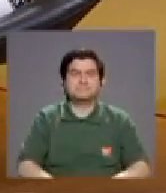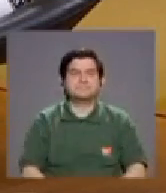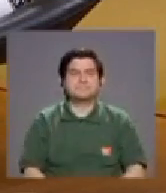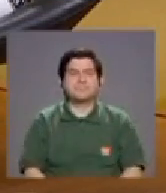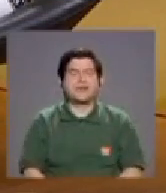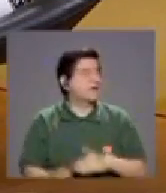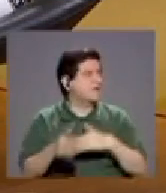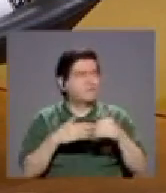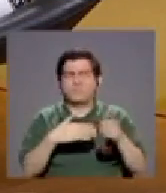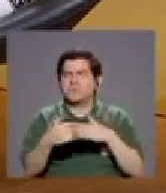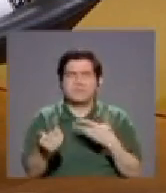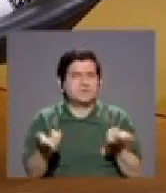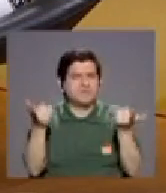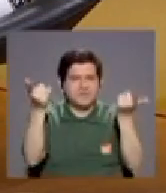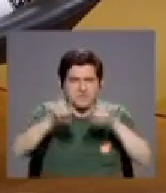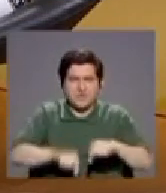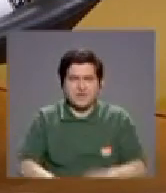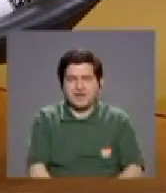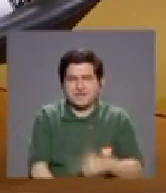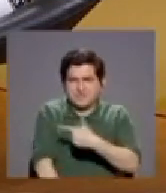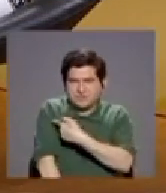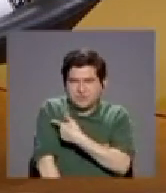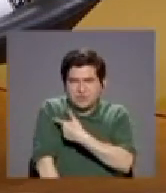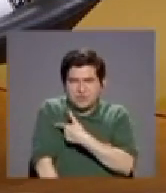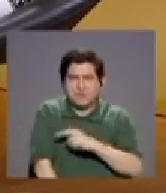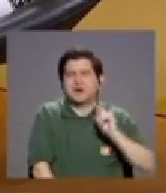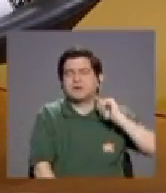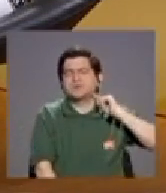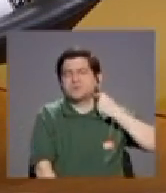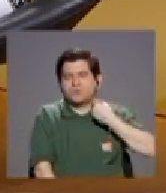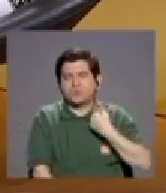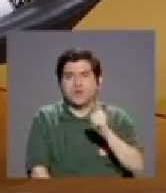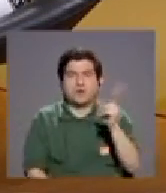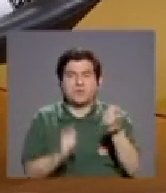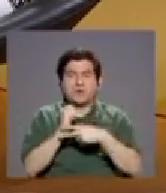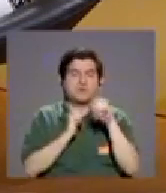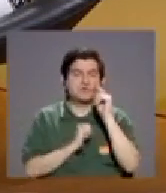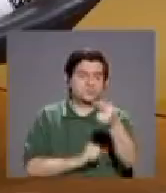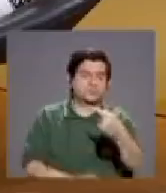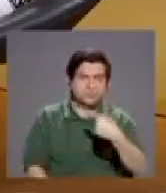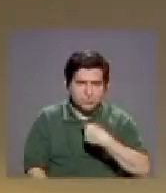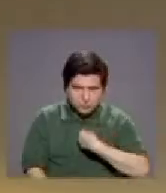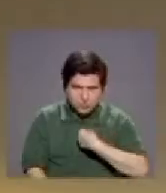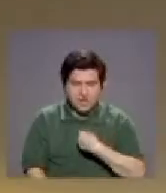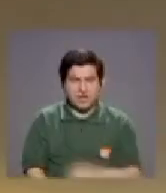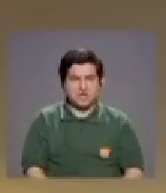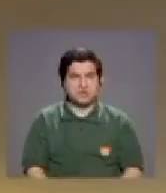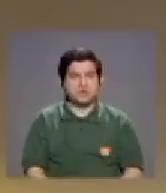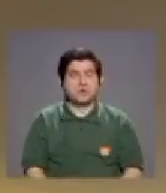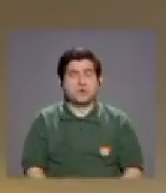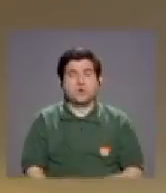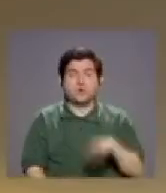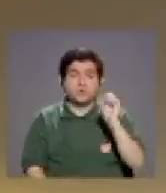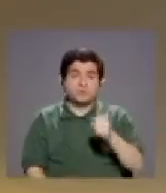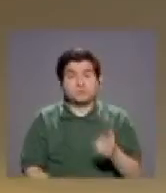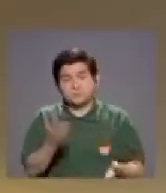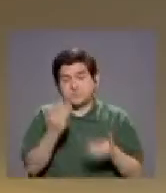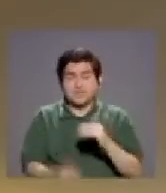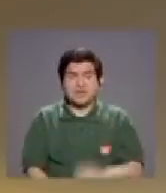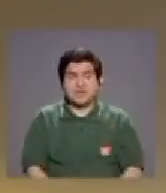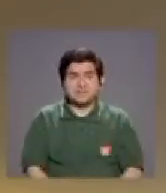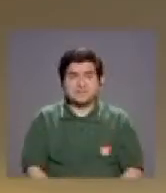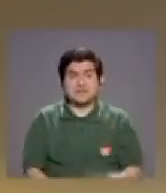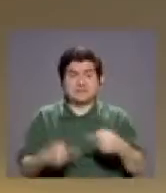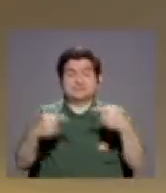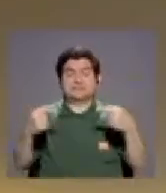aún en el caso de las vacunas más caras, y alguna vez usted y yo fuimos adversados